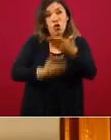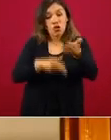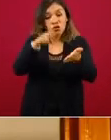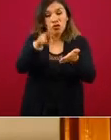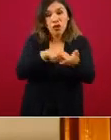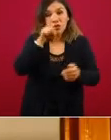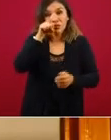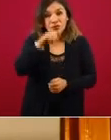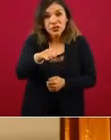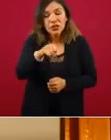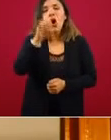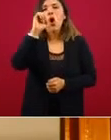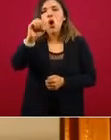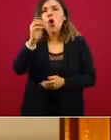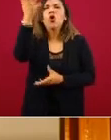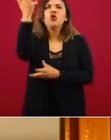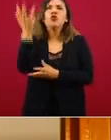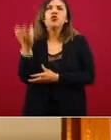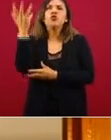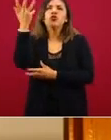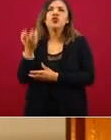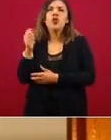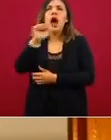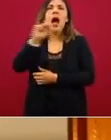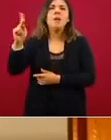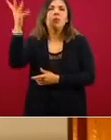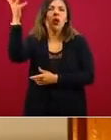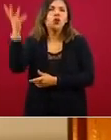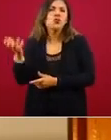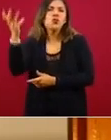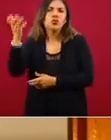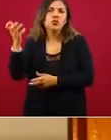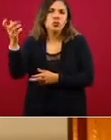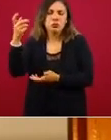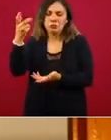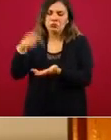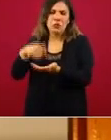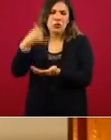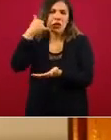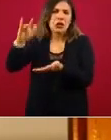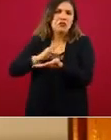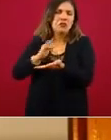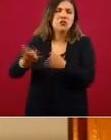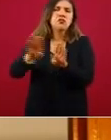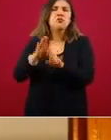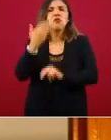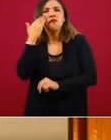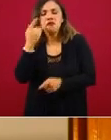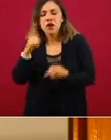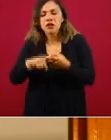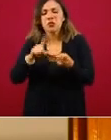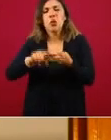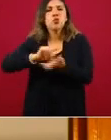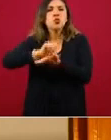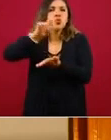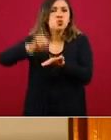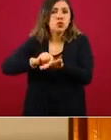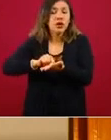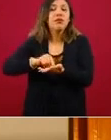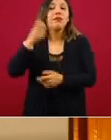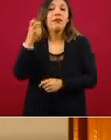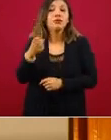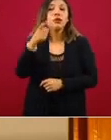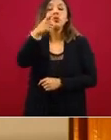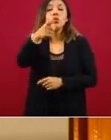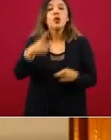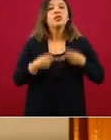al descargar alguna de las aplicaciones, como pueden ser Facebook y Twitter, nosotros le estamos